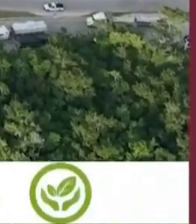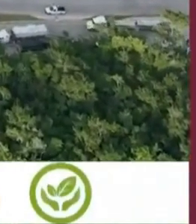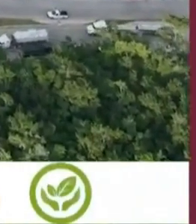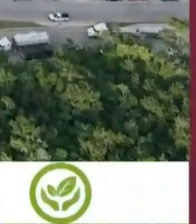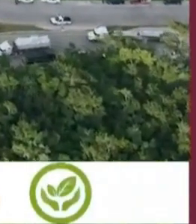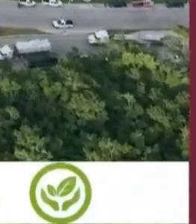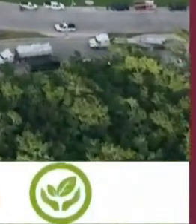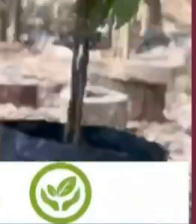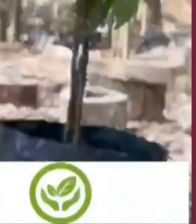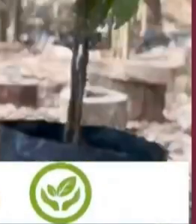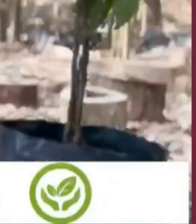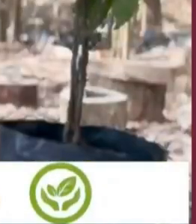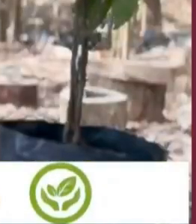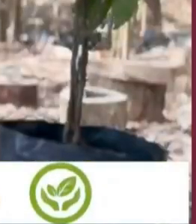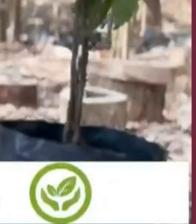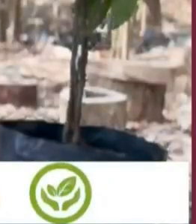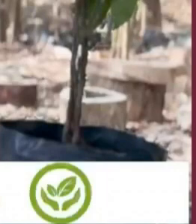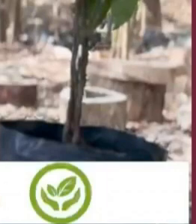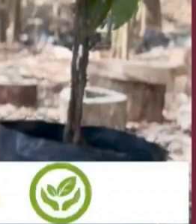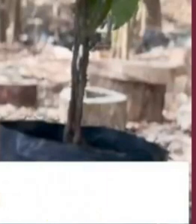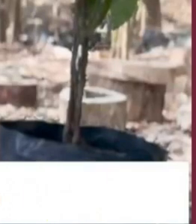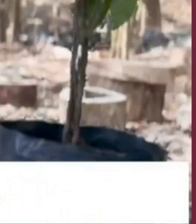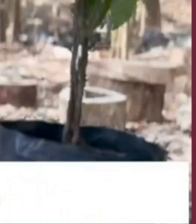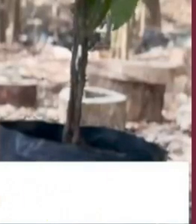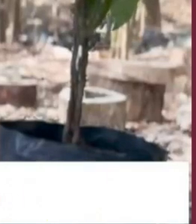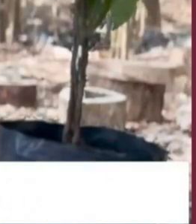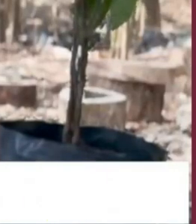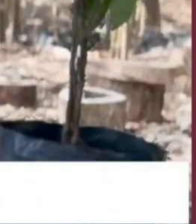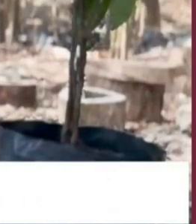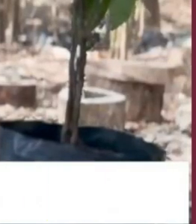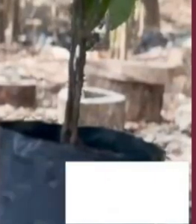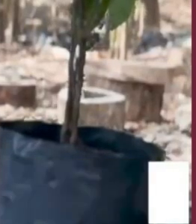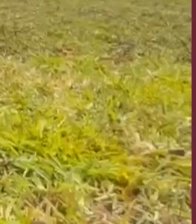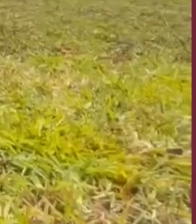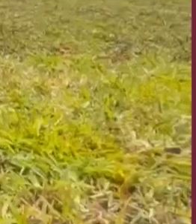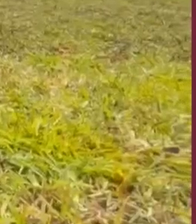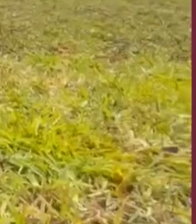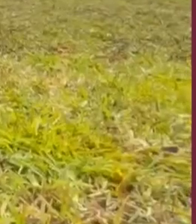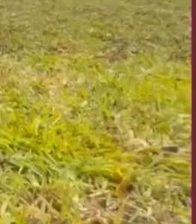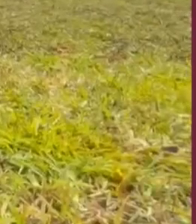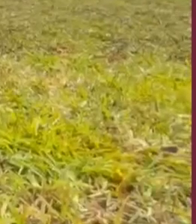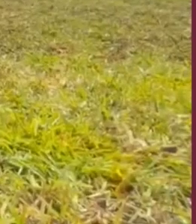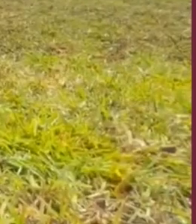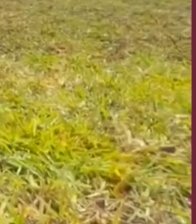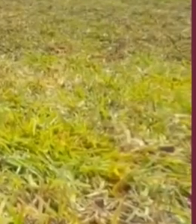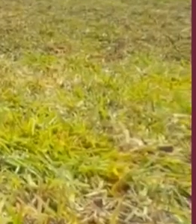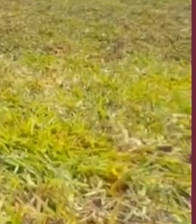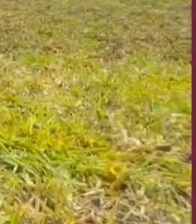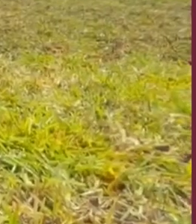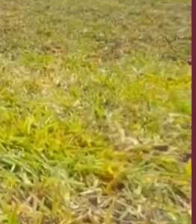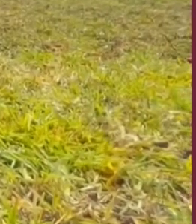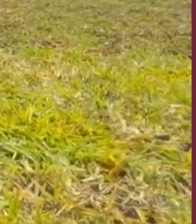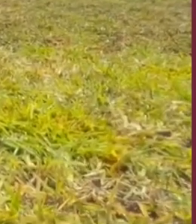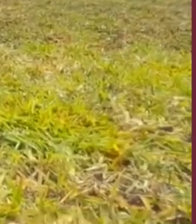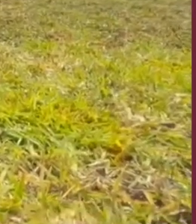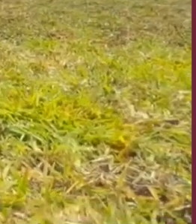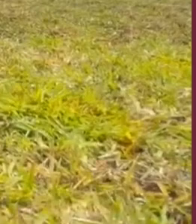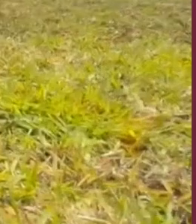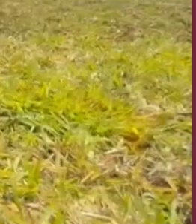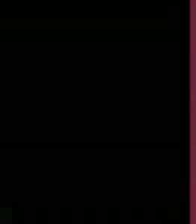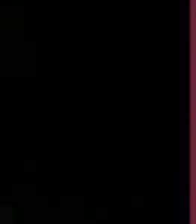el compromiso de construir un aeropuerto verde y sustentable, bajo un enfoque ecológico y de eficiencia